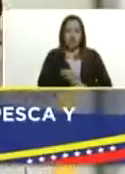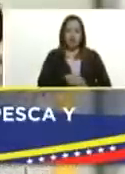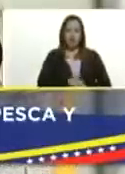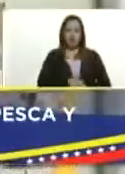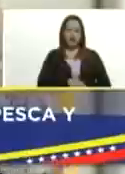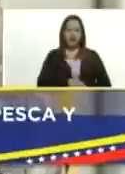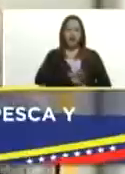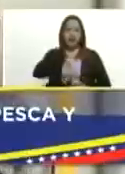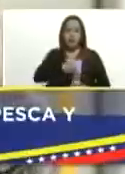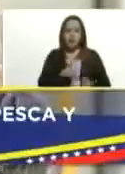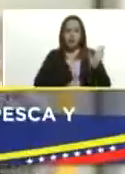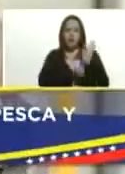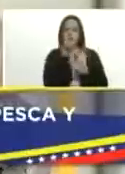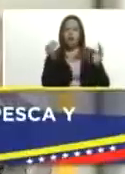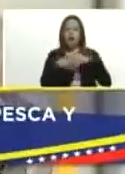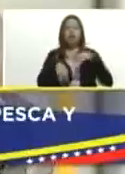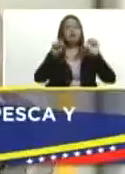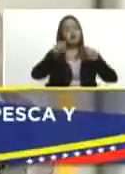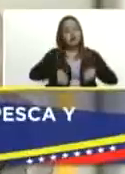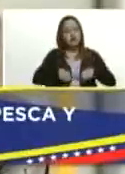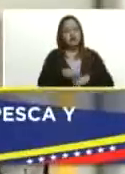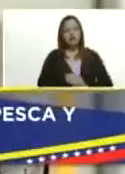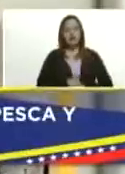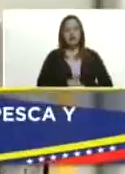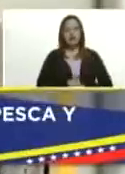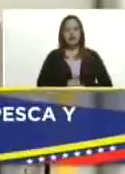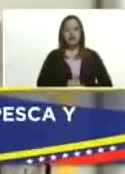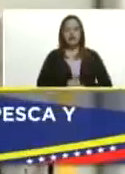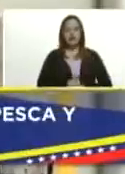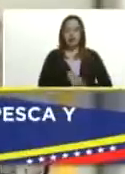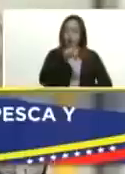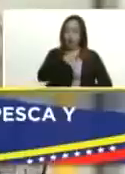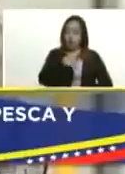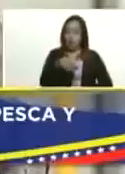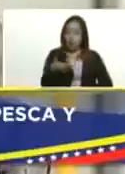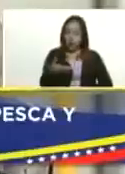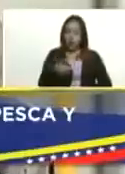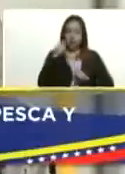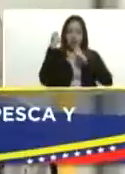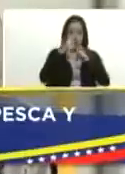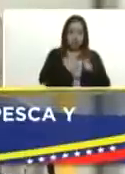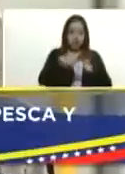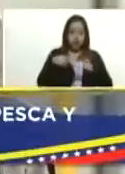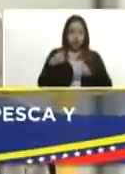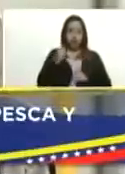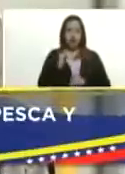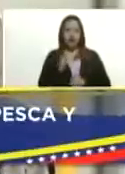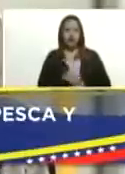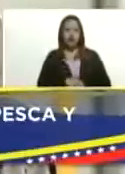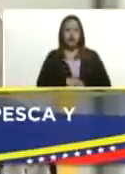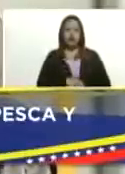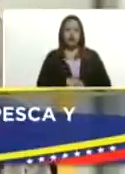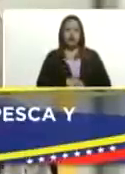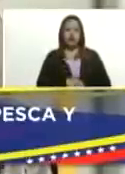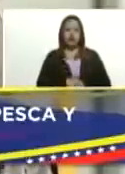¿Que podemos crecer mucho más? Sí. Hoy por hoy la pesca está